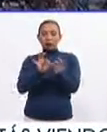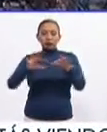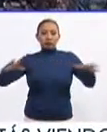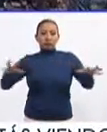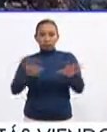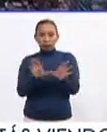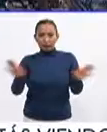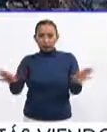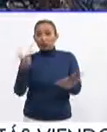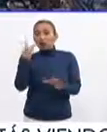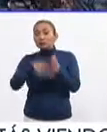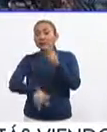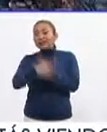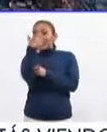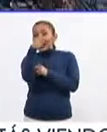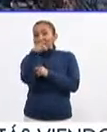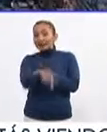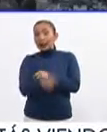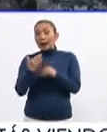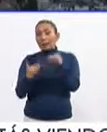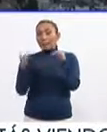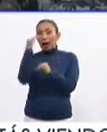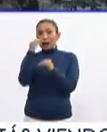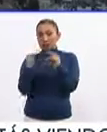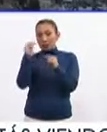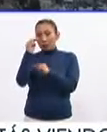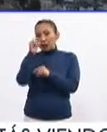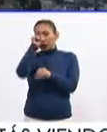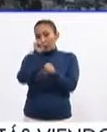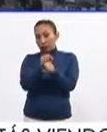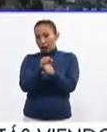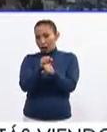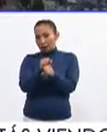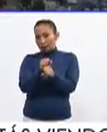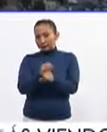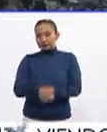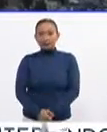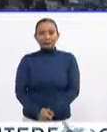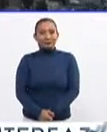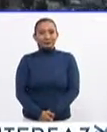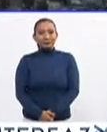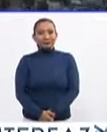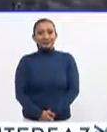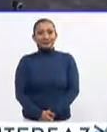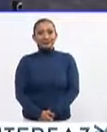descentralizado. En 2013 fue elevado de rango a secretaría.